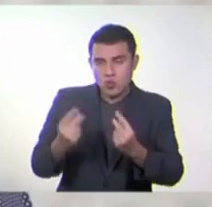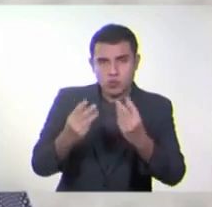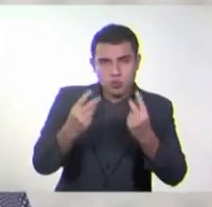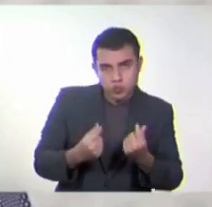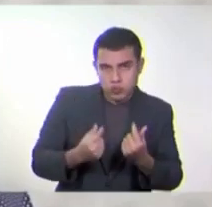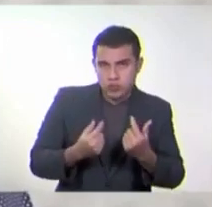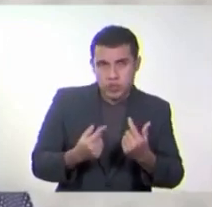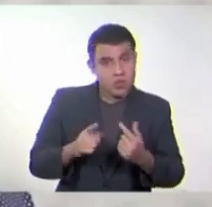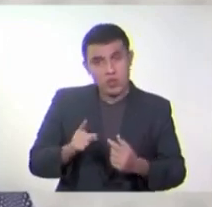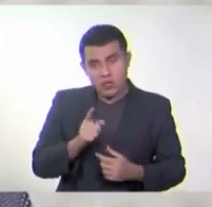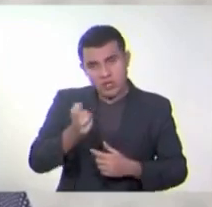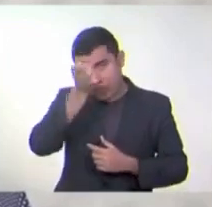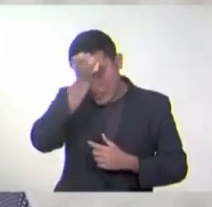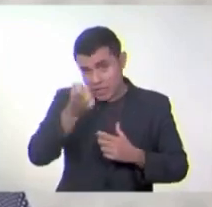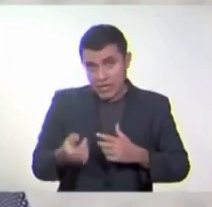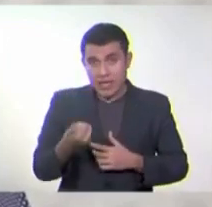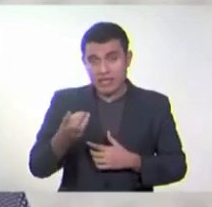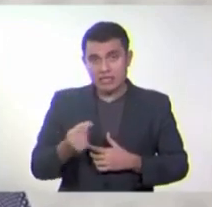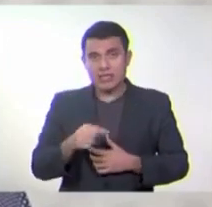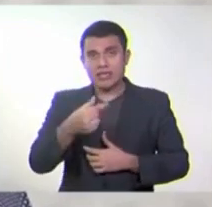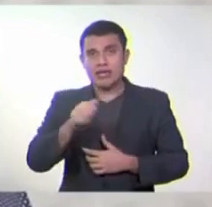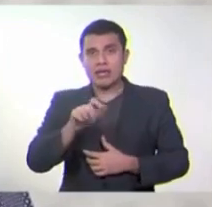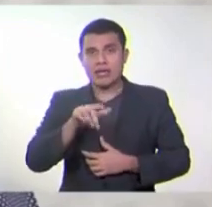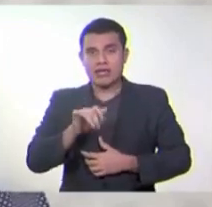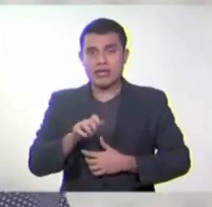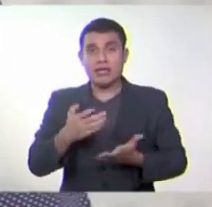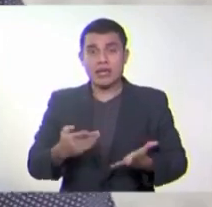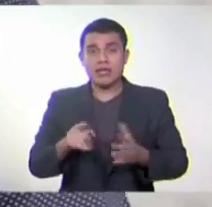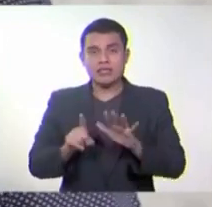fallaban. La densidad del galio era de 6.